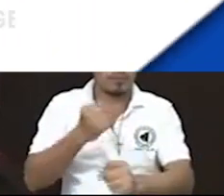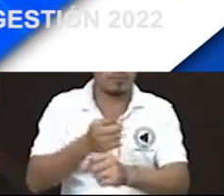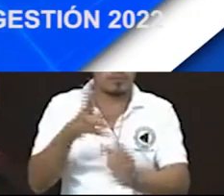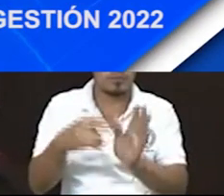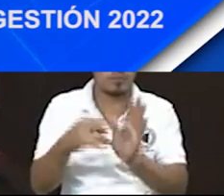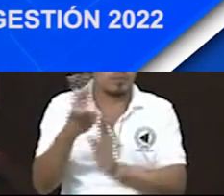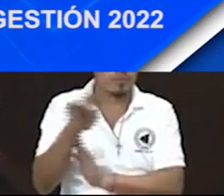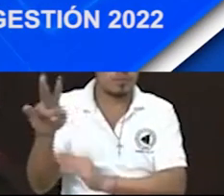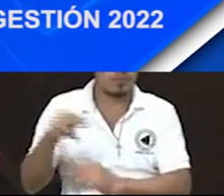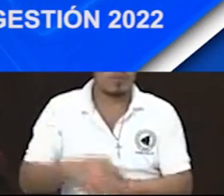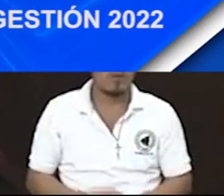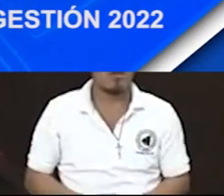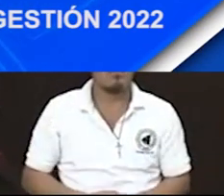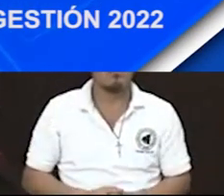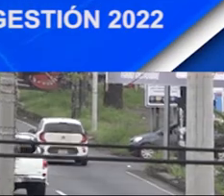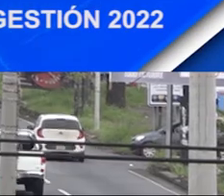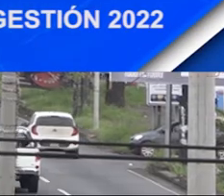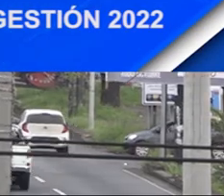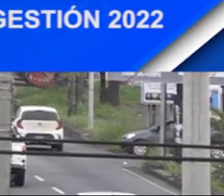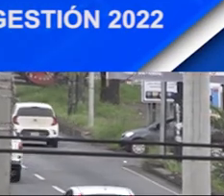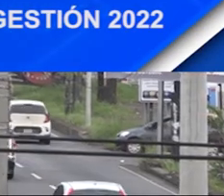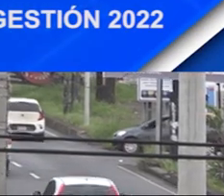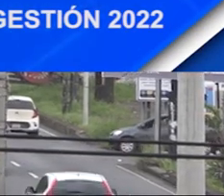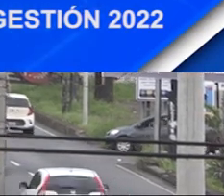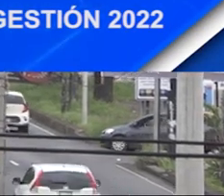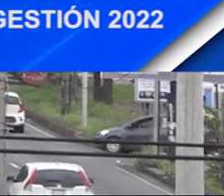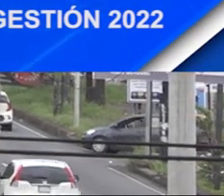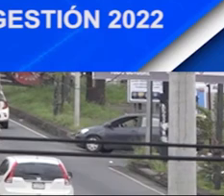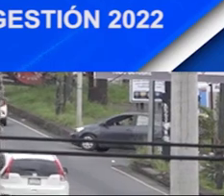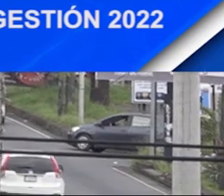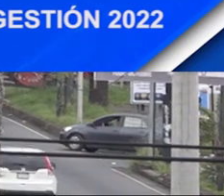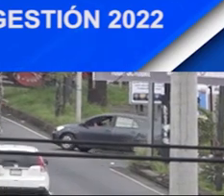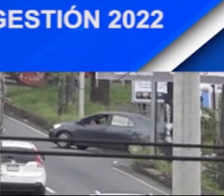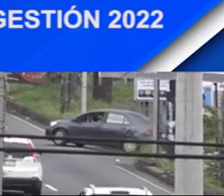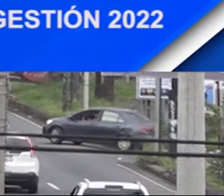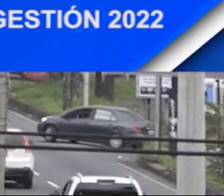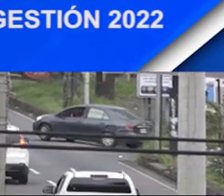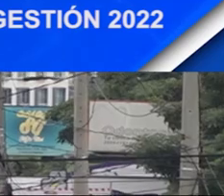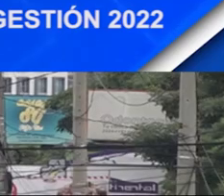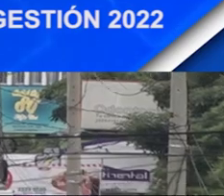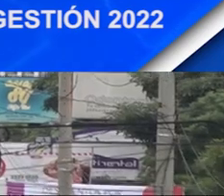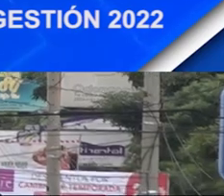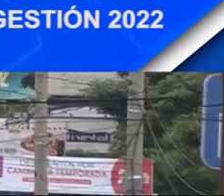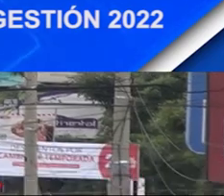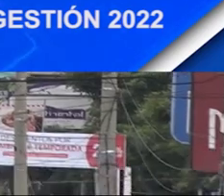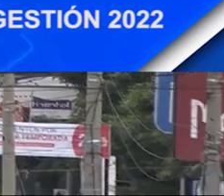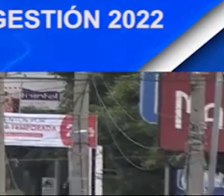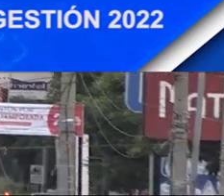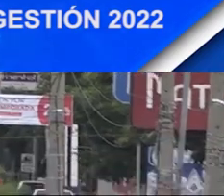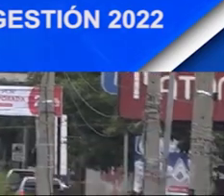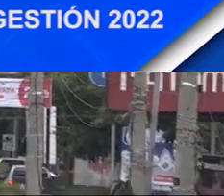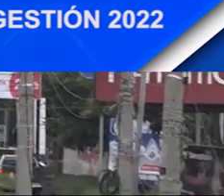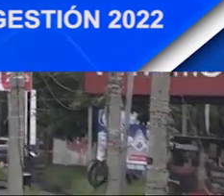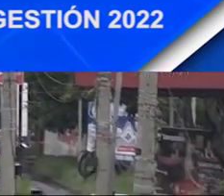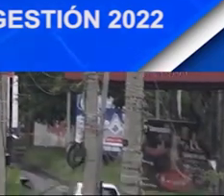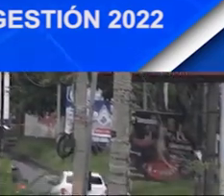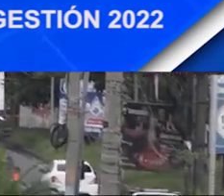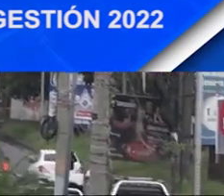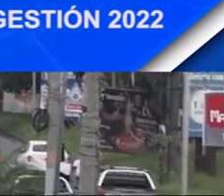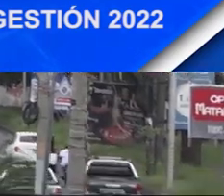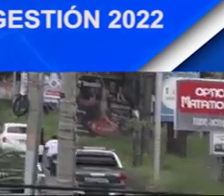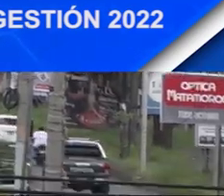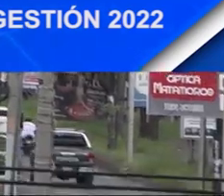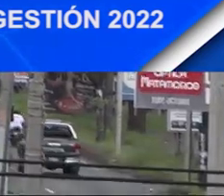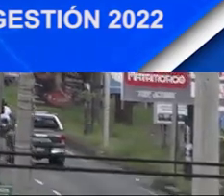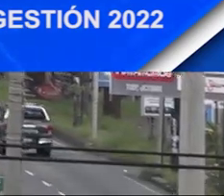La Unidad de Análisis Financiero brindó ante el Parlamento Nacional el informe de gestión 2022 a cargo de